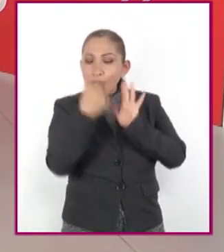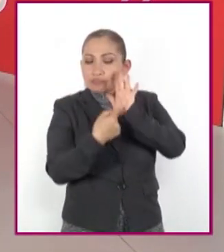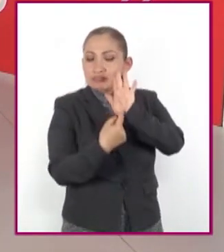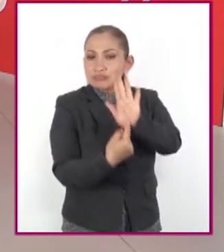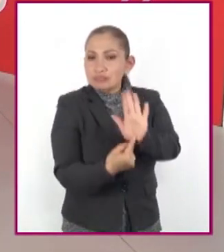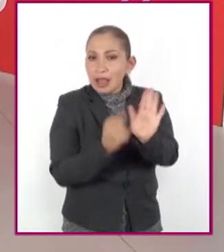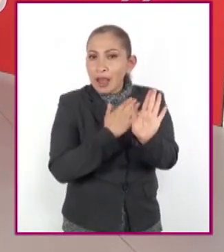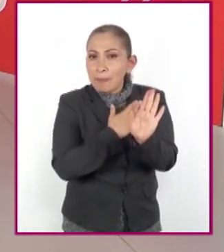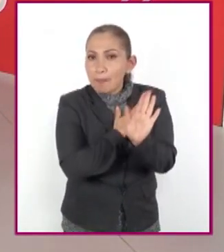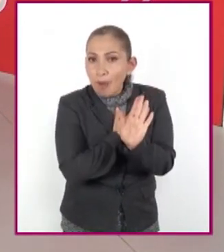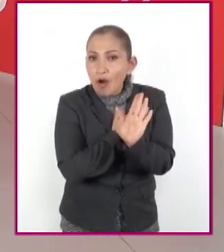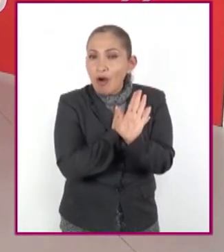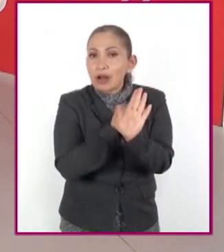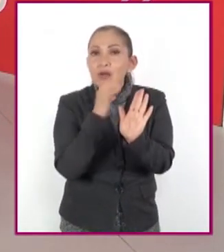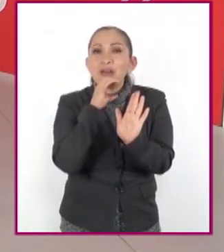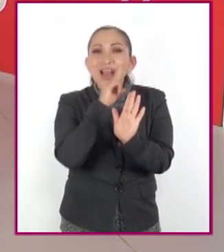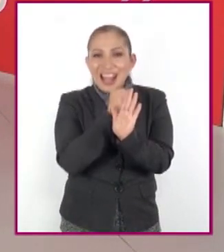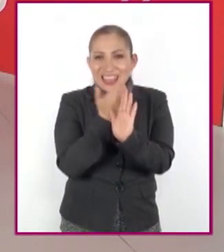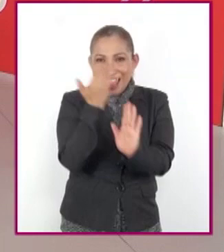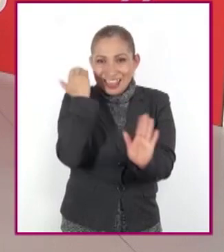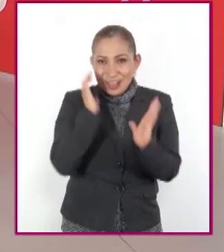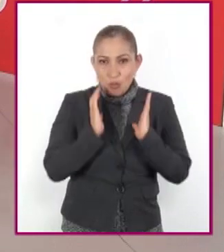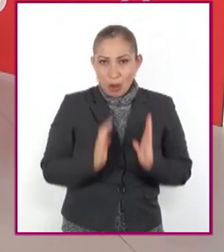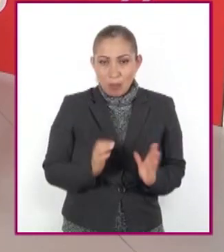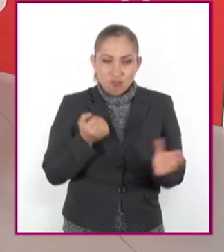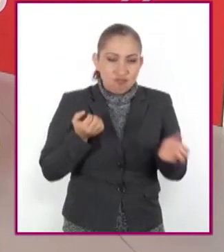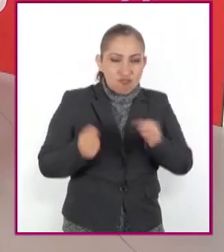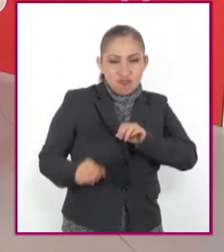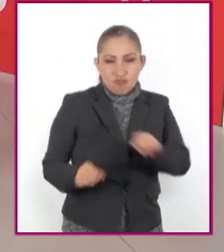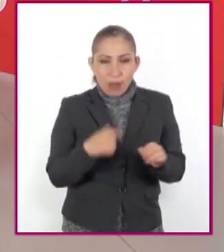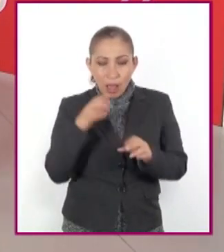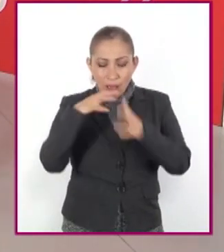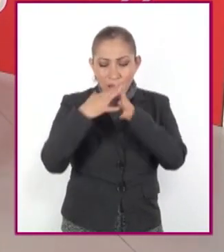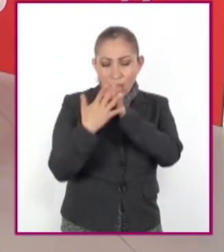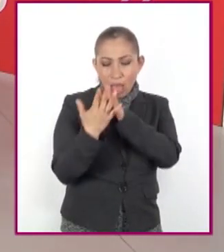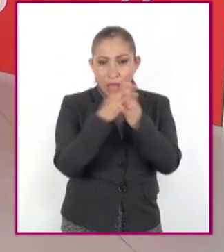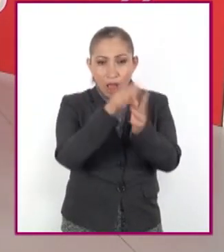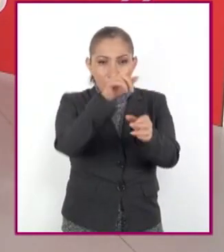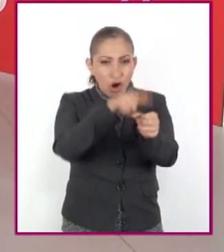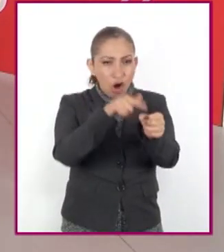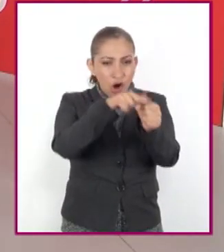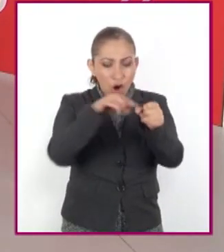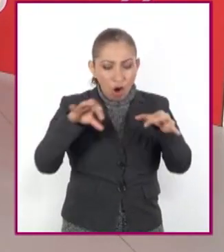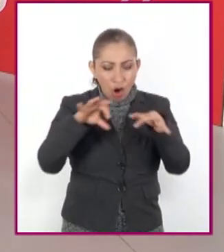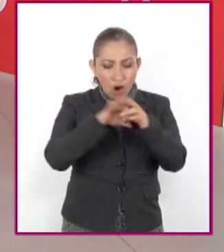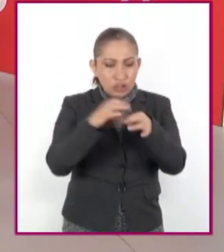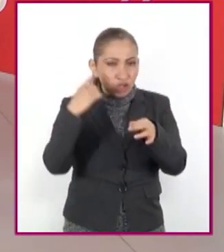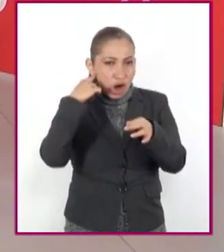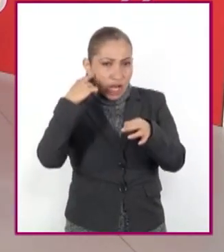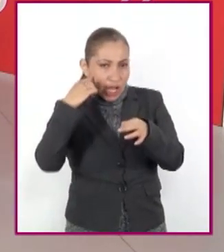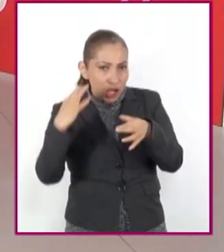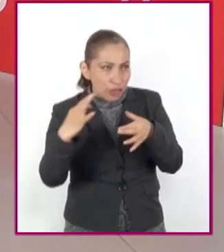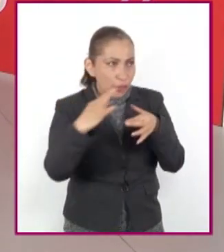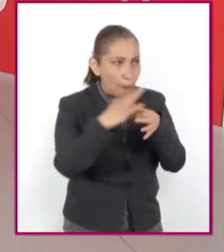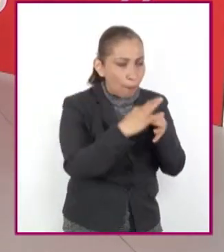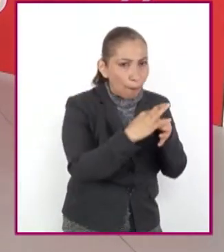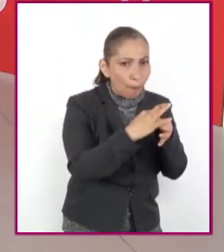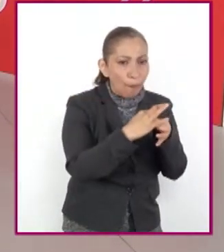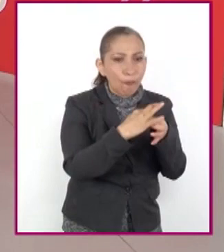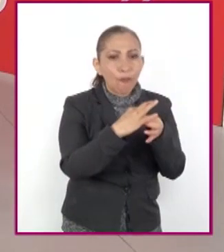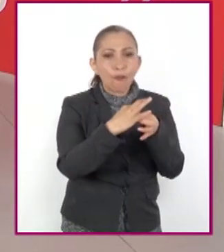el amor en el calentamiento anterior. La combinación de estos colores, los sonidos que realizamos.